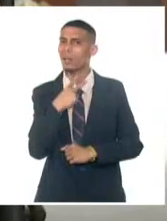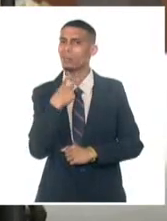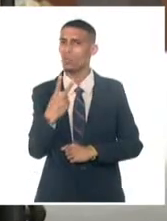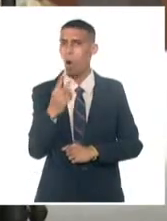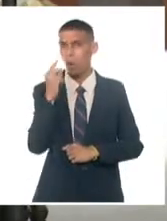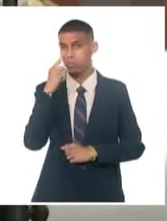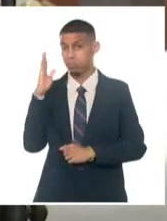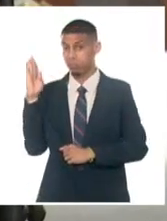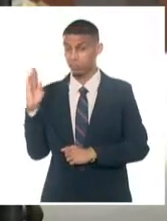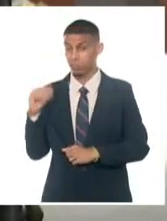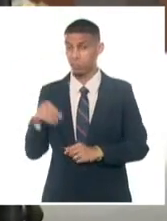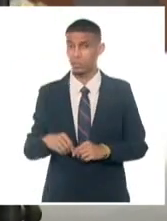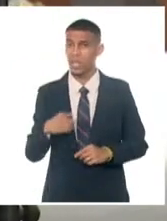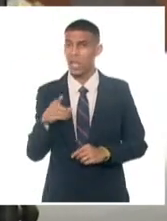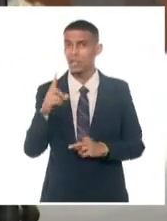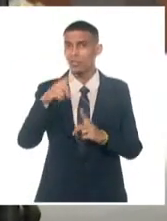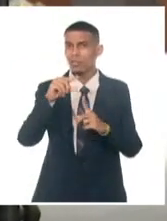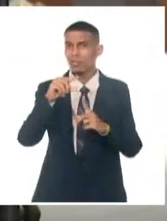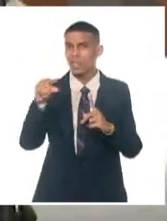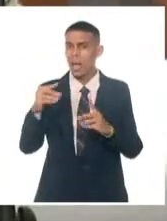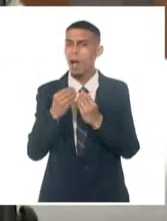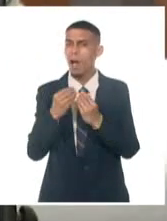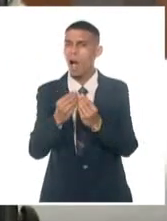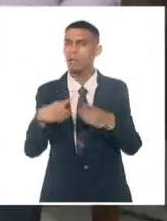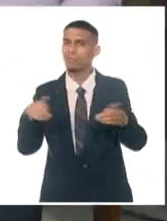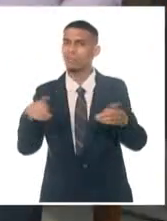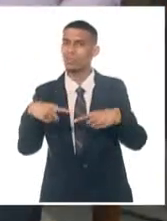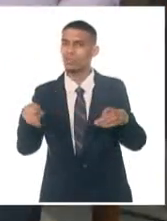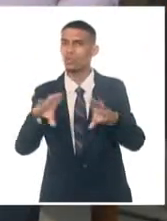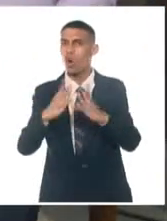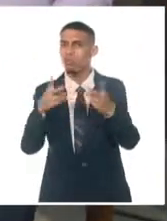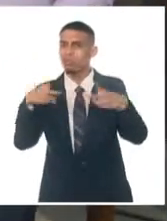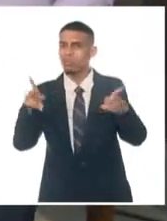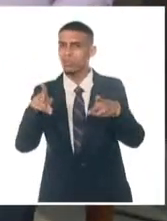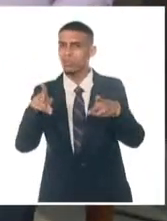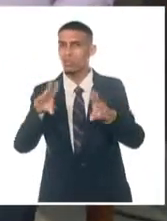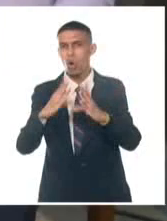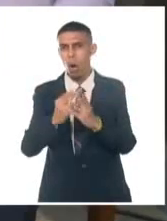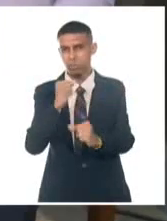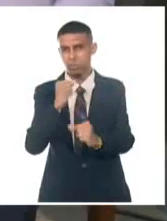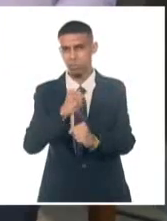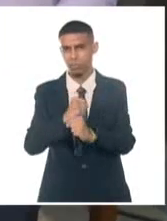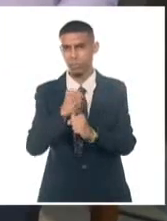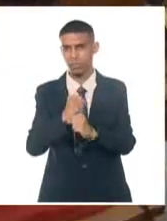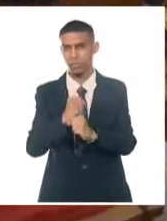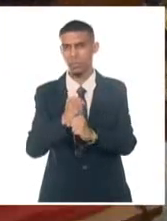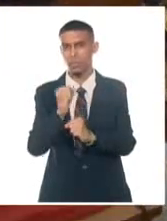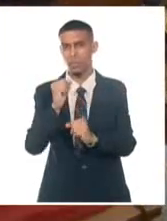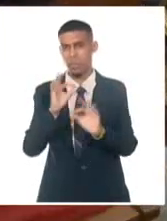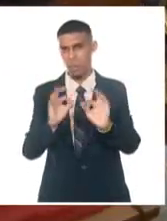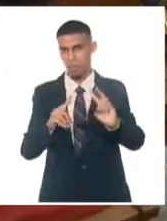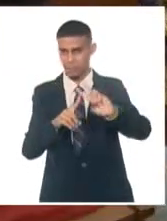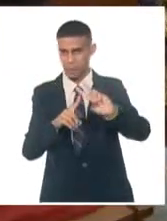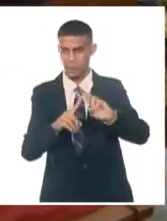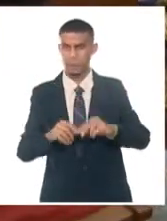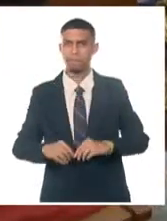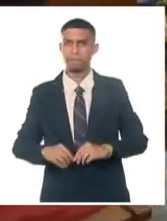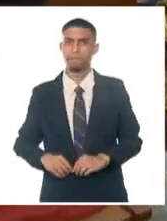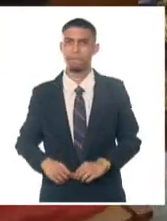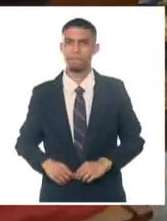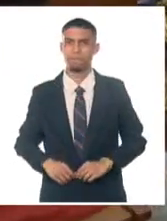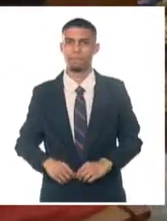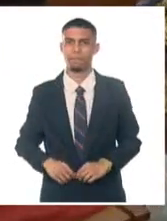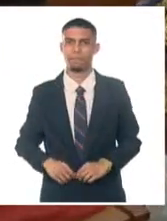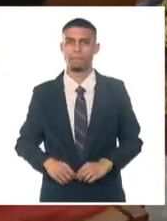quien dedicó sus temas a Los profesionales que con pasión entregan todo a la pequeña pantalla Lizeth Márquez